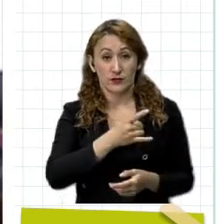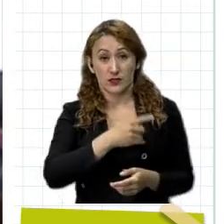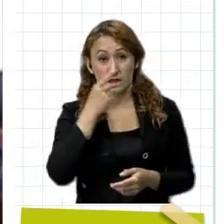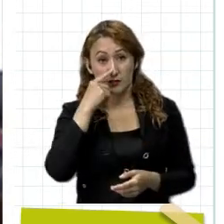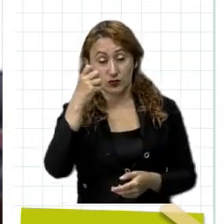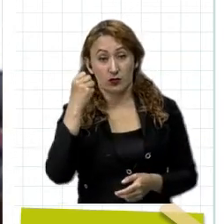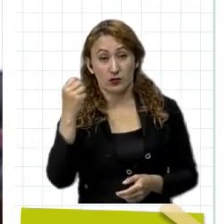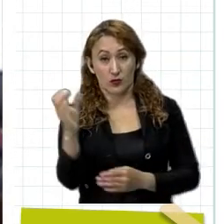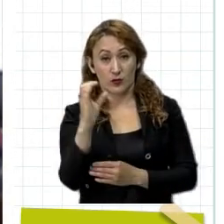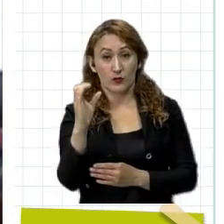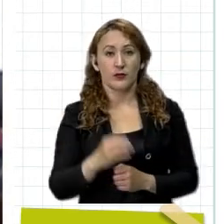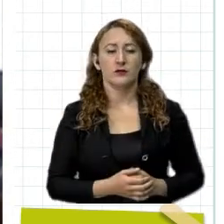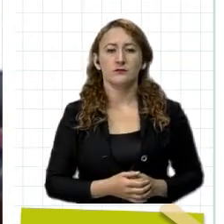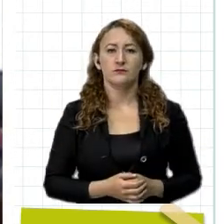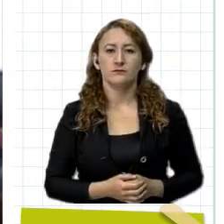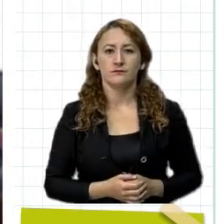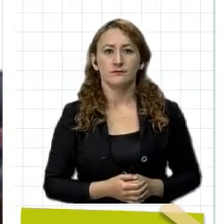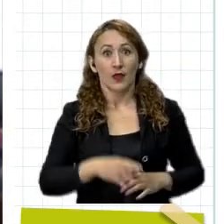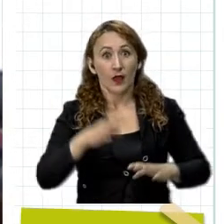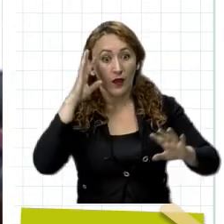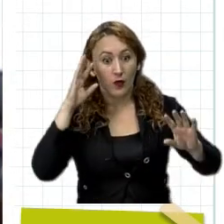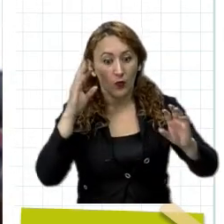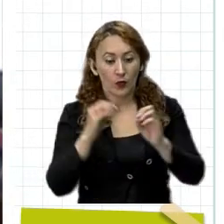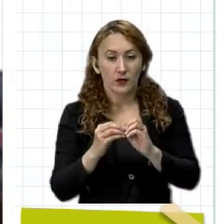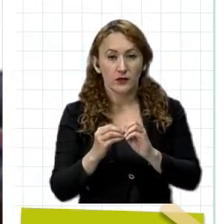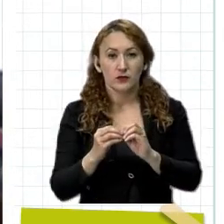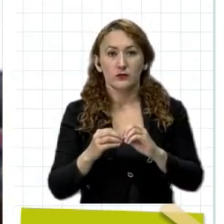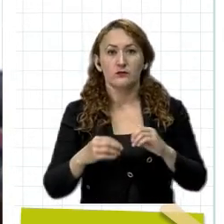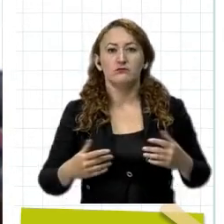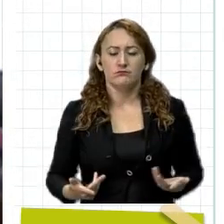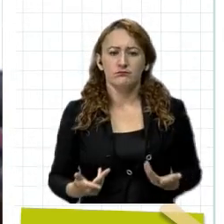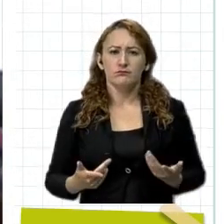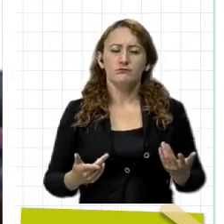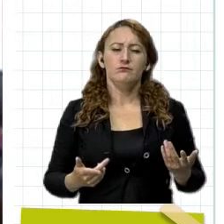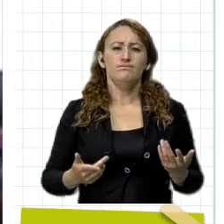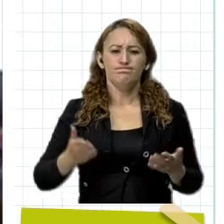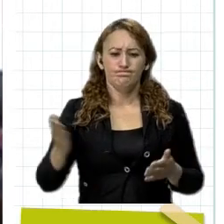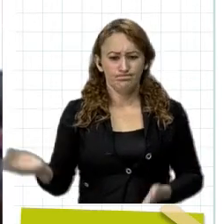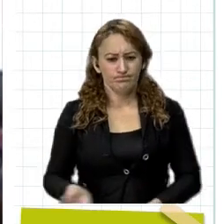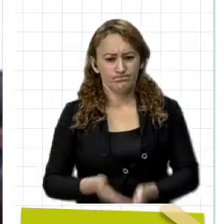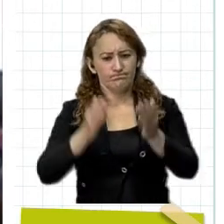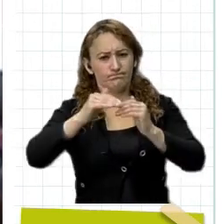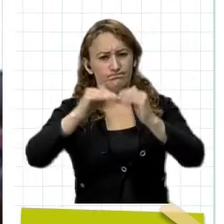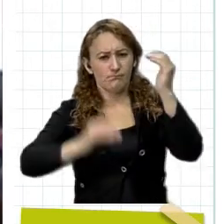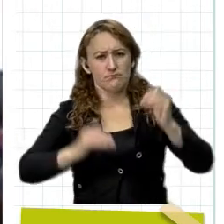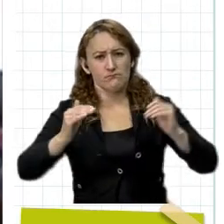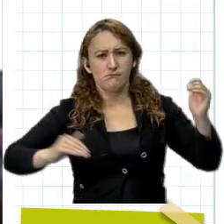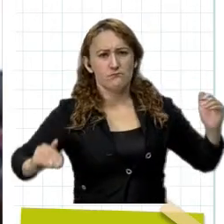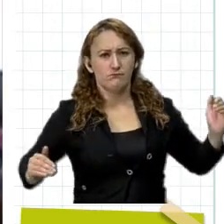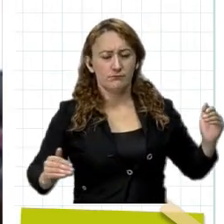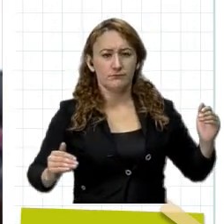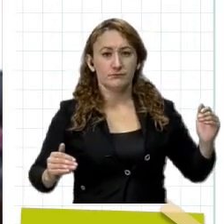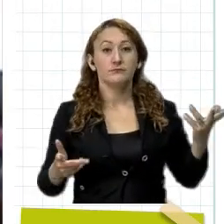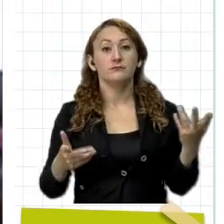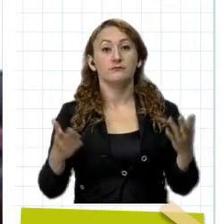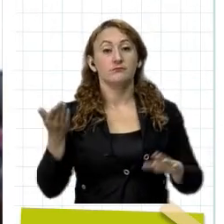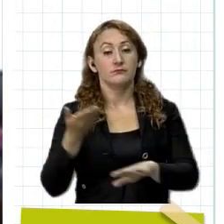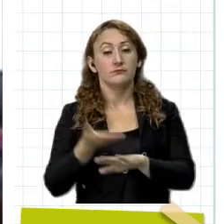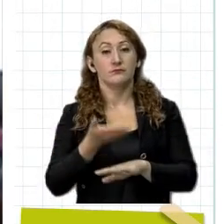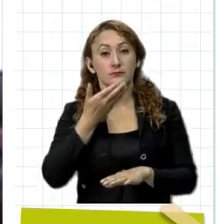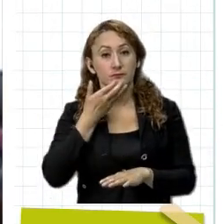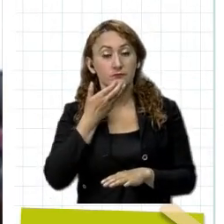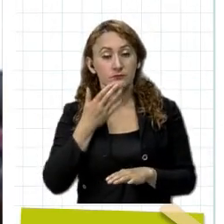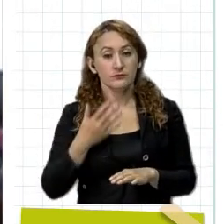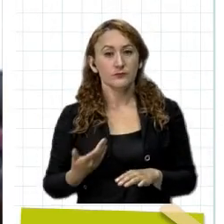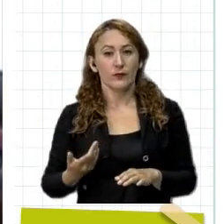Colombia. Este acuerdo, que pretende atacar la desigualdad desde múltiples focos, plantea, por ejemplo,